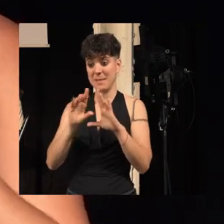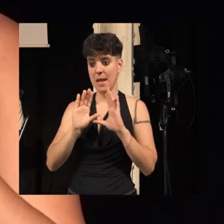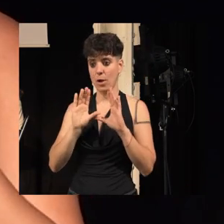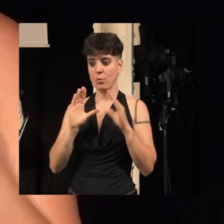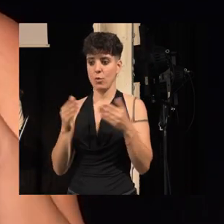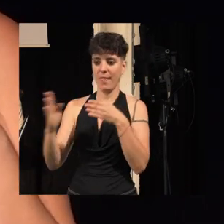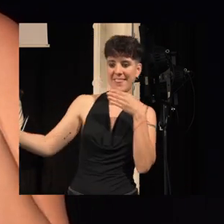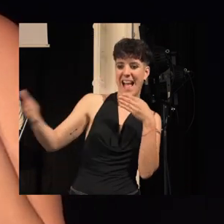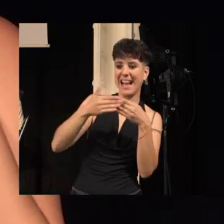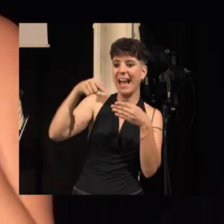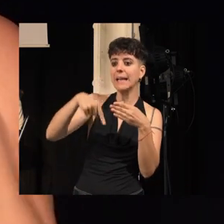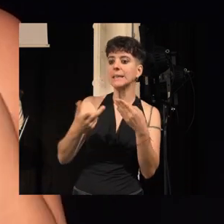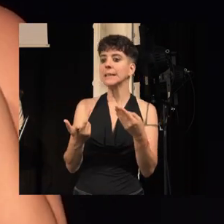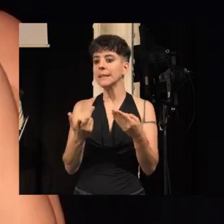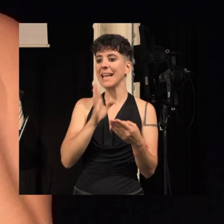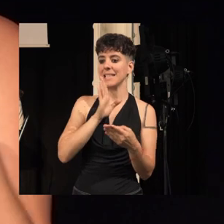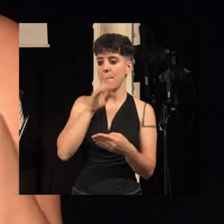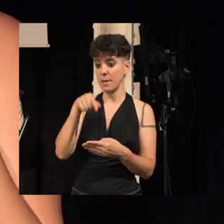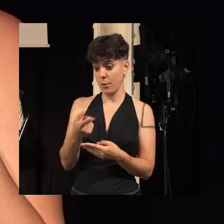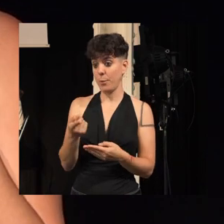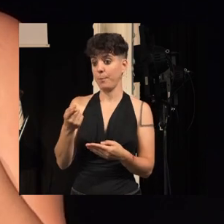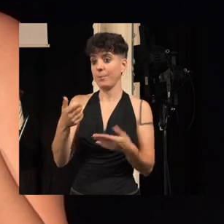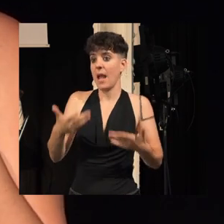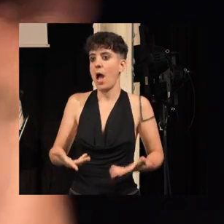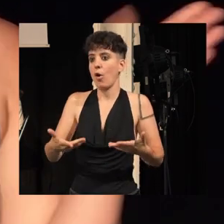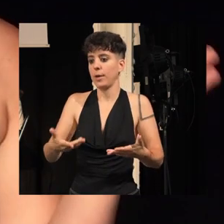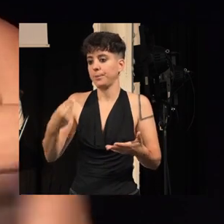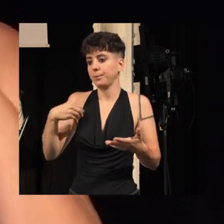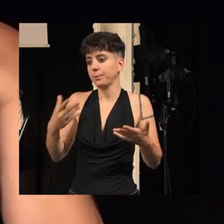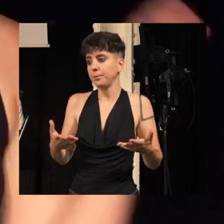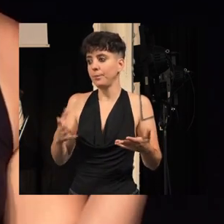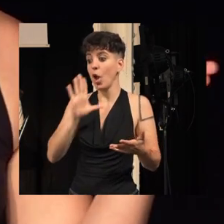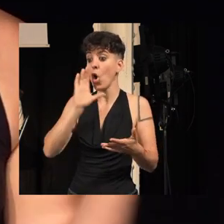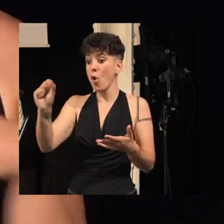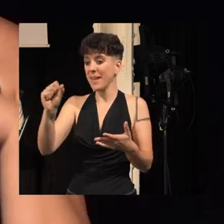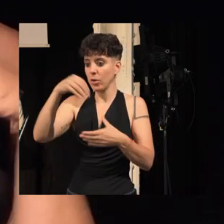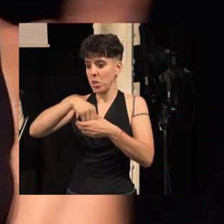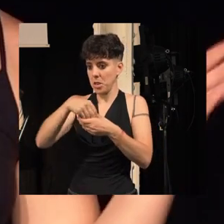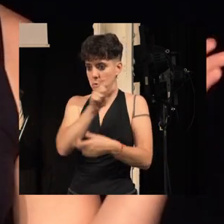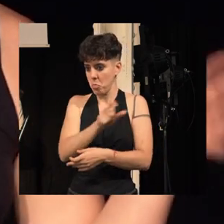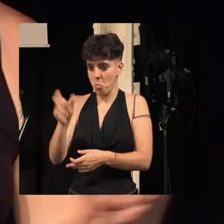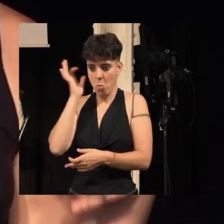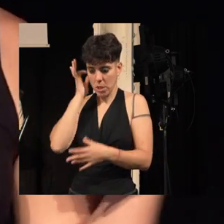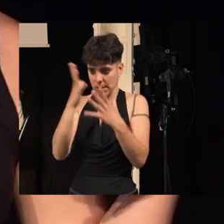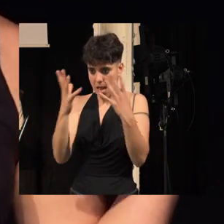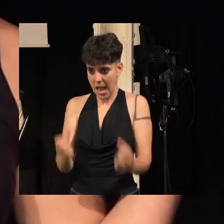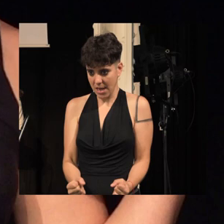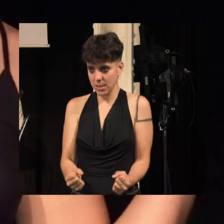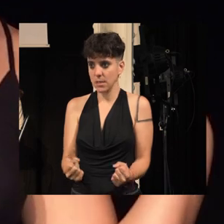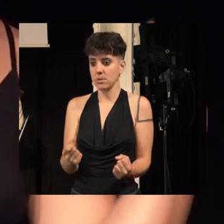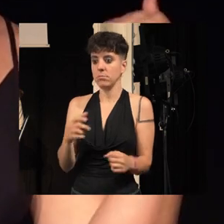juego, porque en un momento en el que se supone que tenemos un gobierno lleno de mujeres, ¿no? Un gobierno estatal lleno de mujeres, yo creo